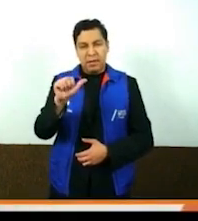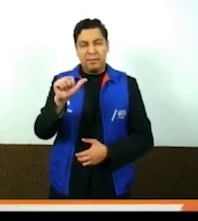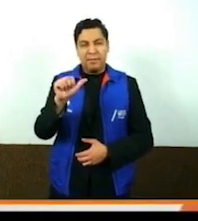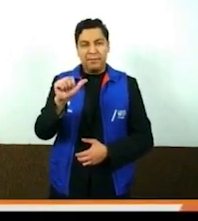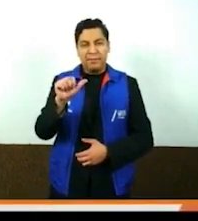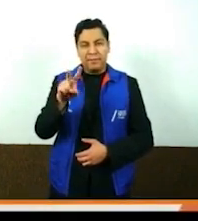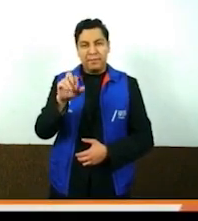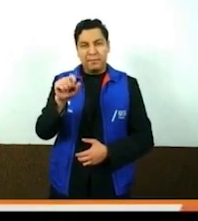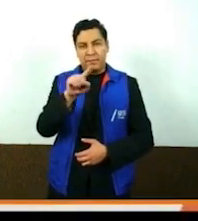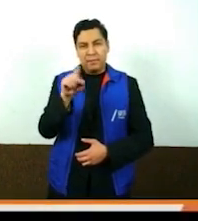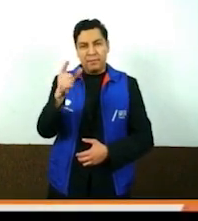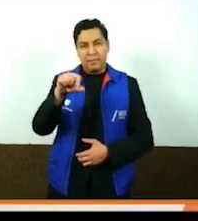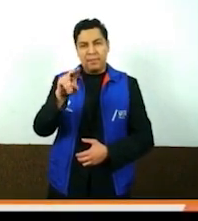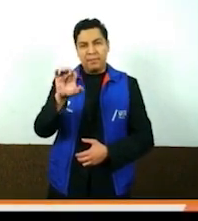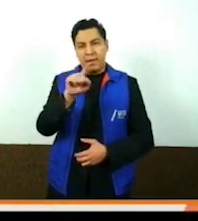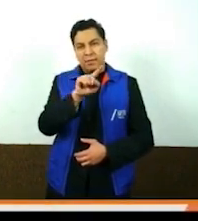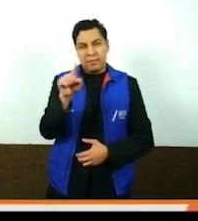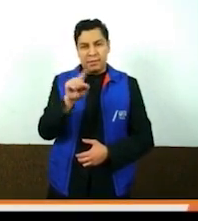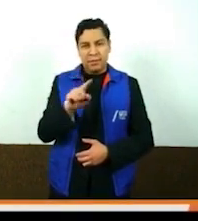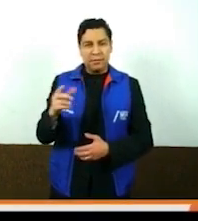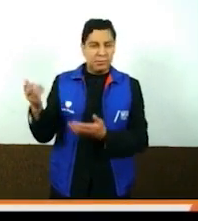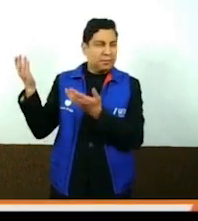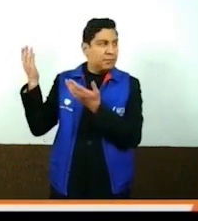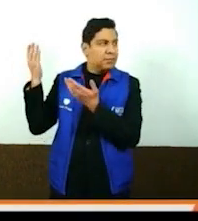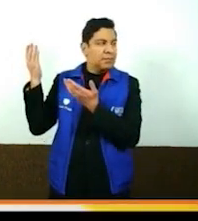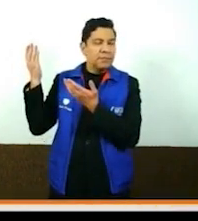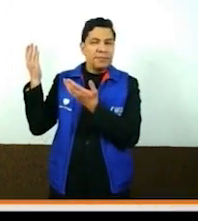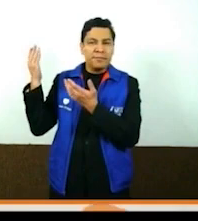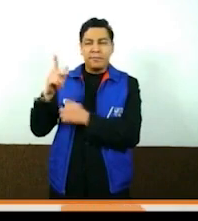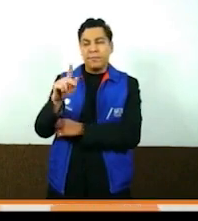Rebeca Vázquez Sánchez.